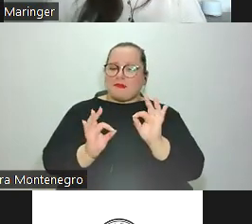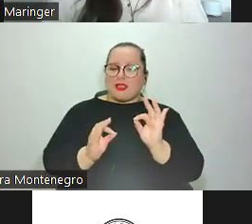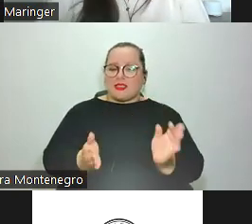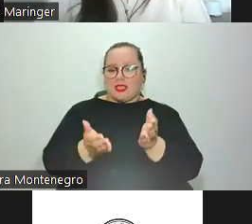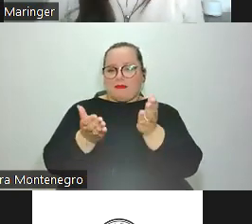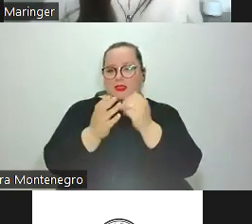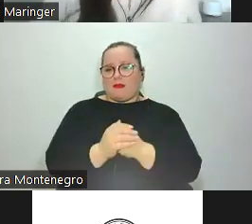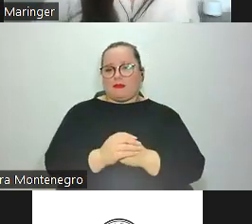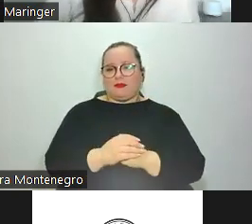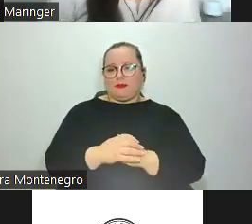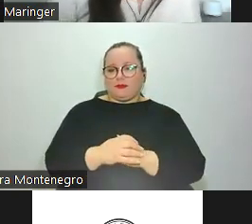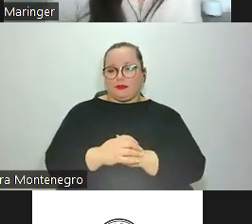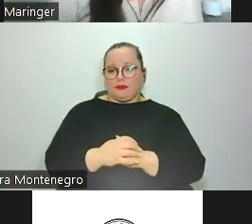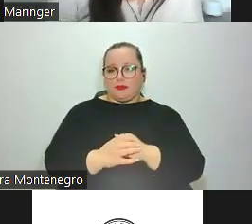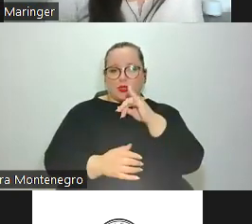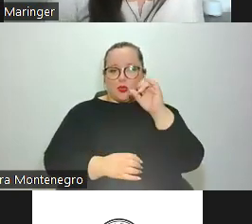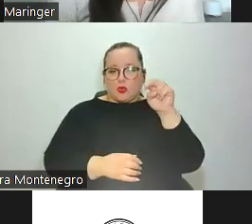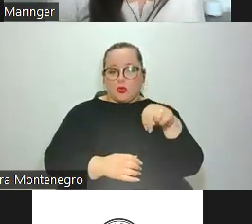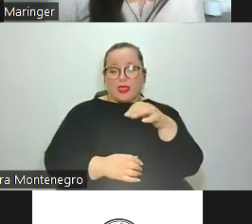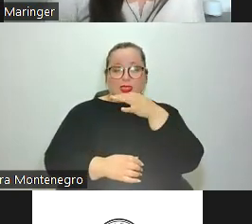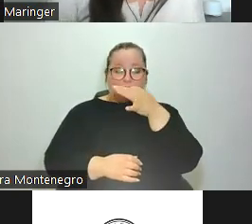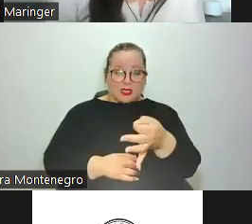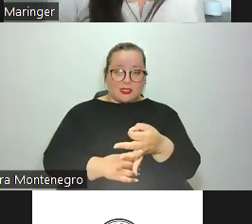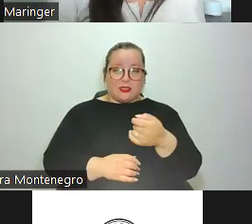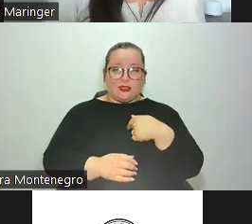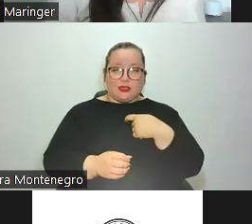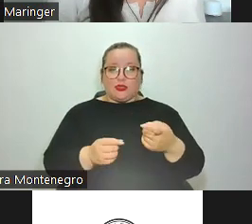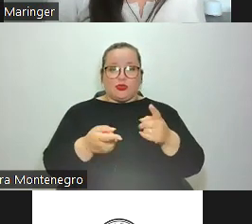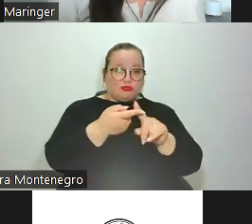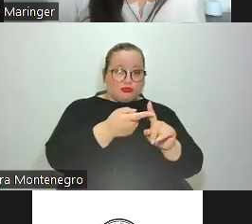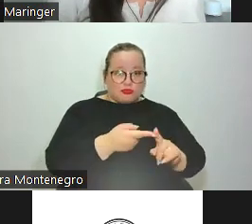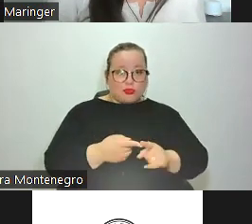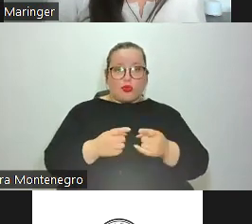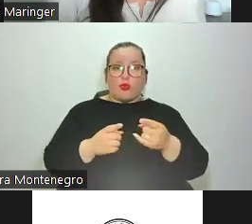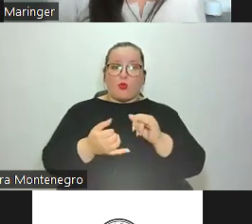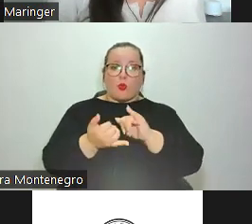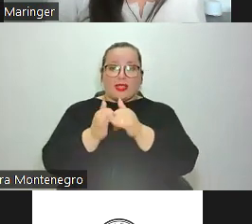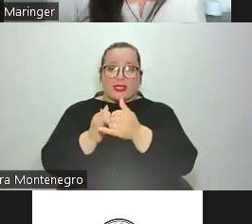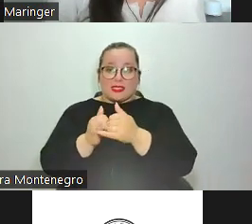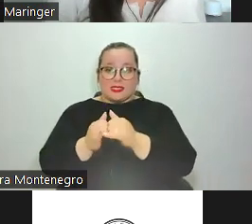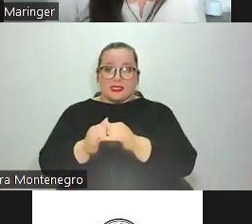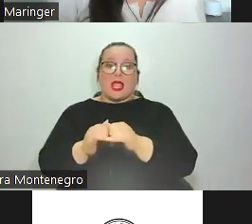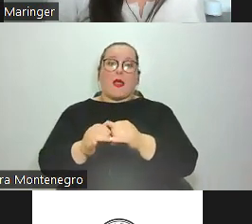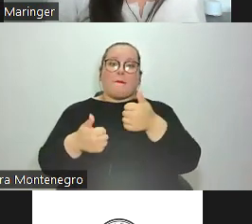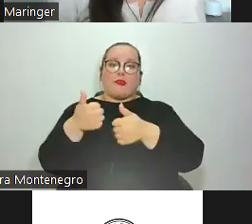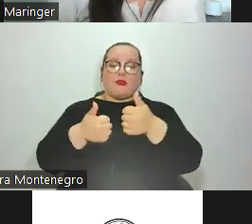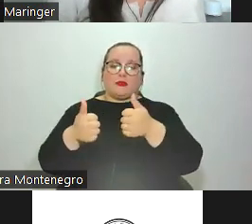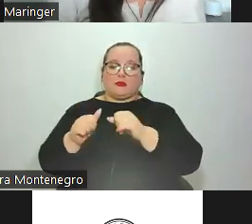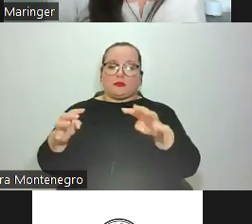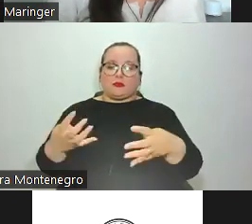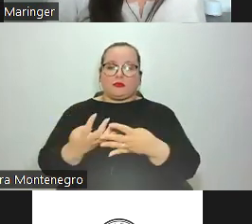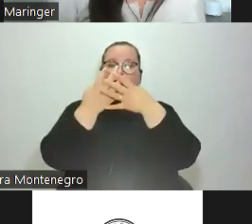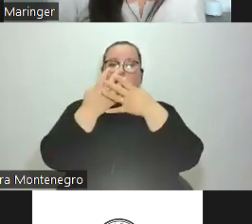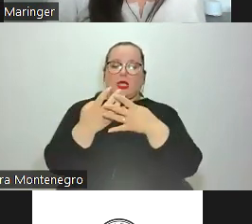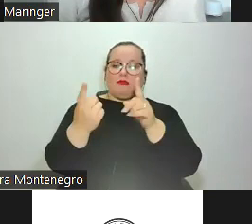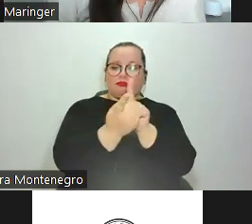adelante. Juan Ceballos nos dice, yo me he sumado a varios WhatsApp de profesionales para generar redes y aprender de su experiencia. Juan, de hecho,